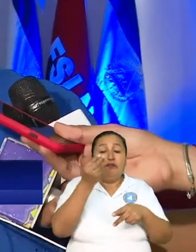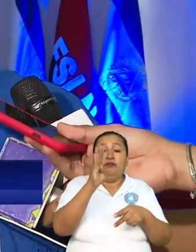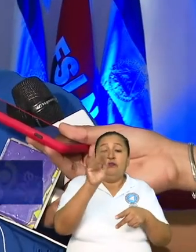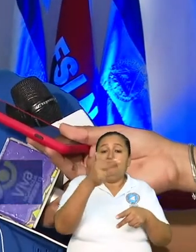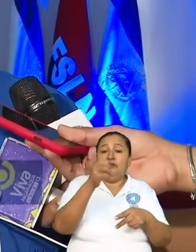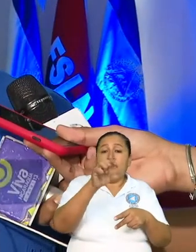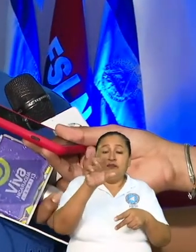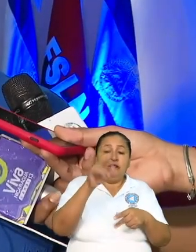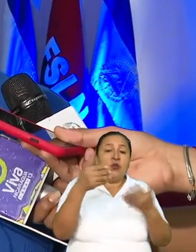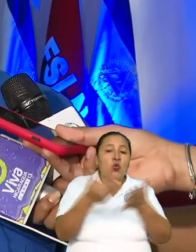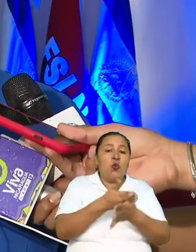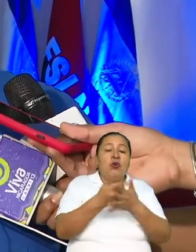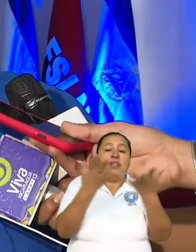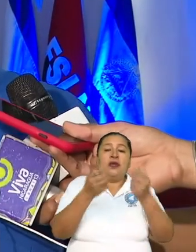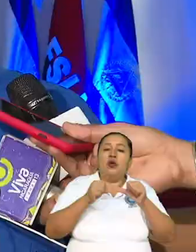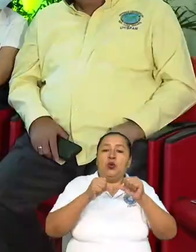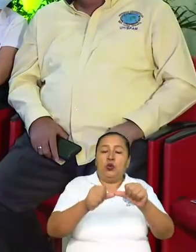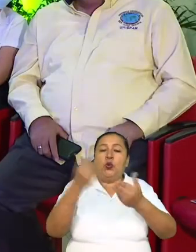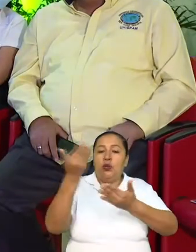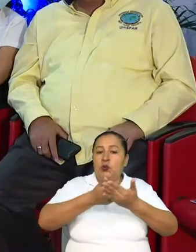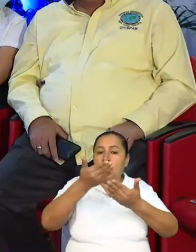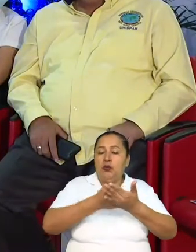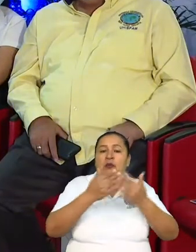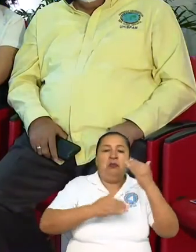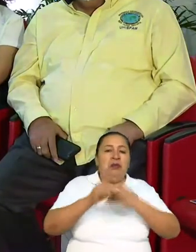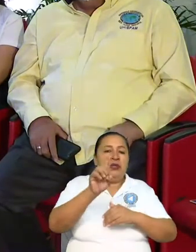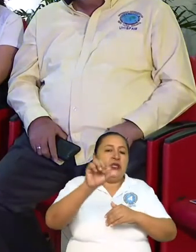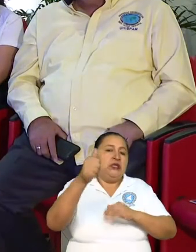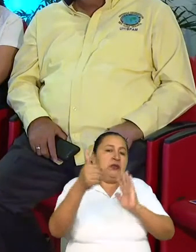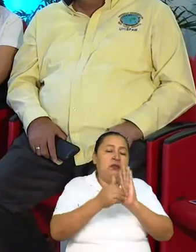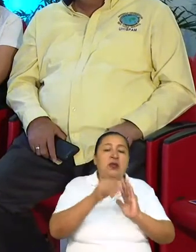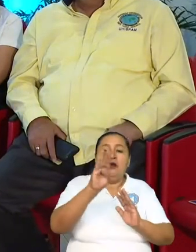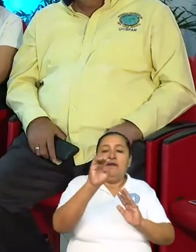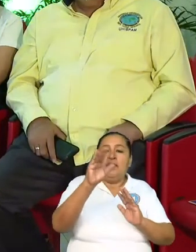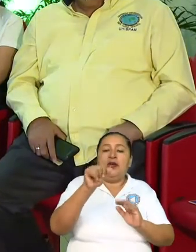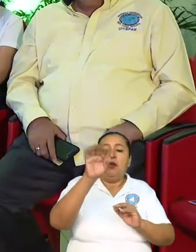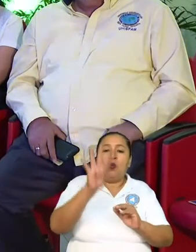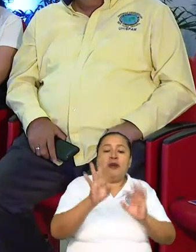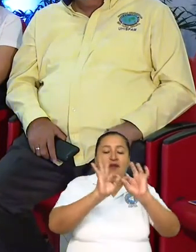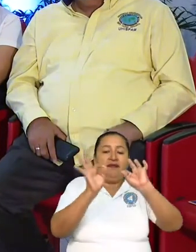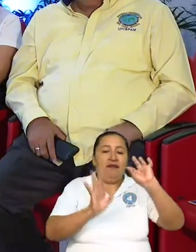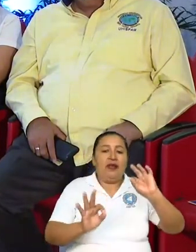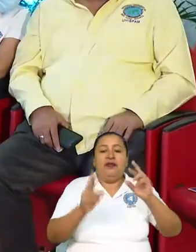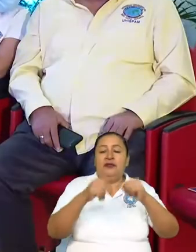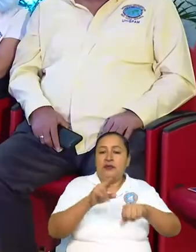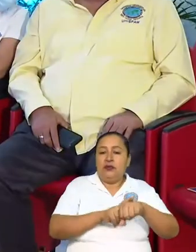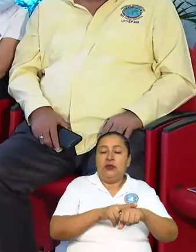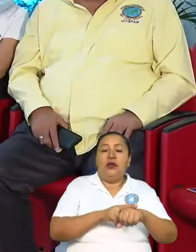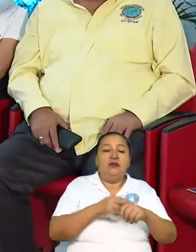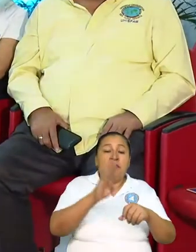de jóvenes que quieren seguir profesionalizándose. Más de 16.000 becas estarán disponibles durante la Cuarta Feria Nacional de